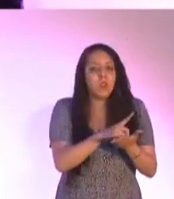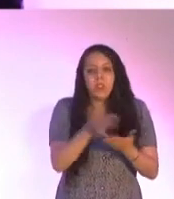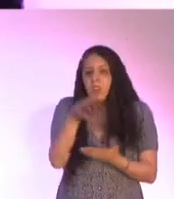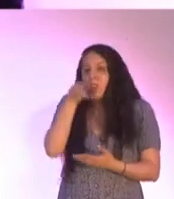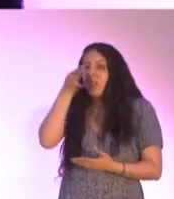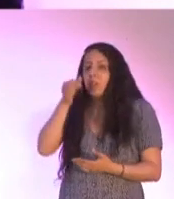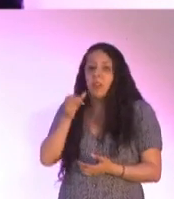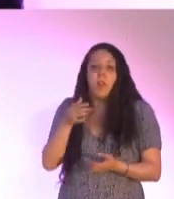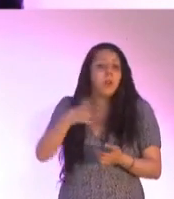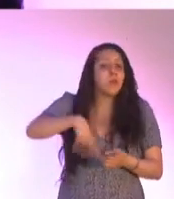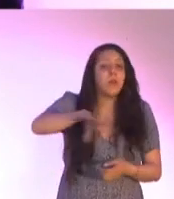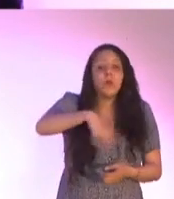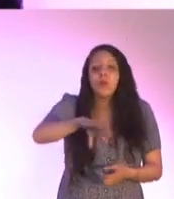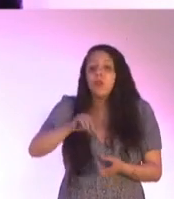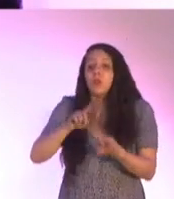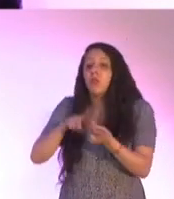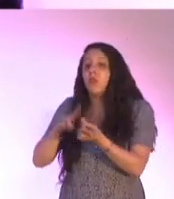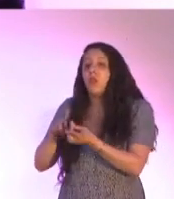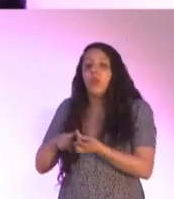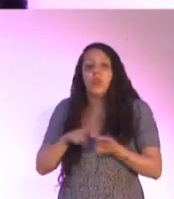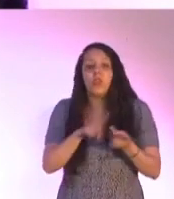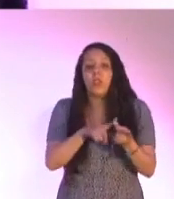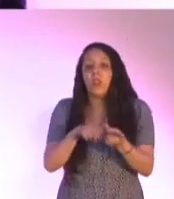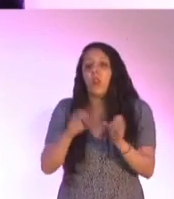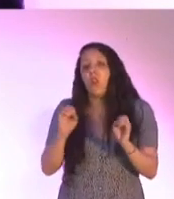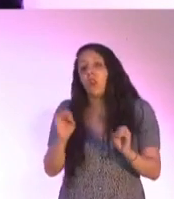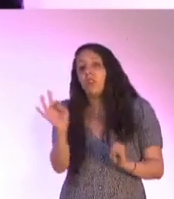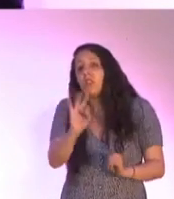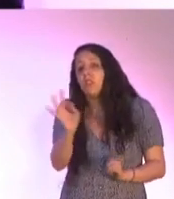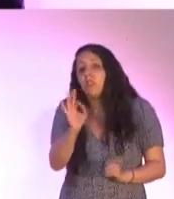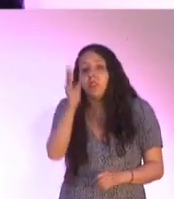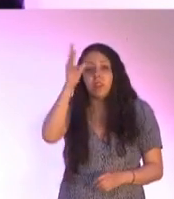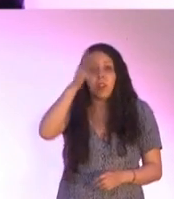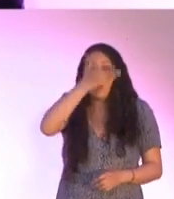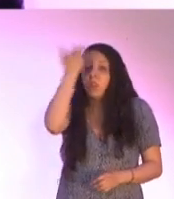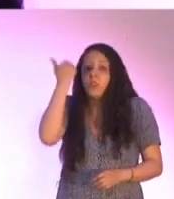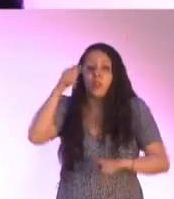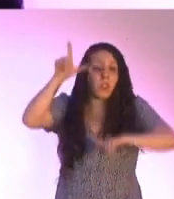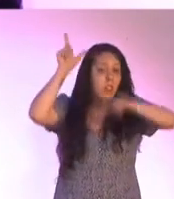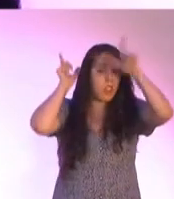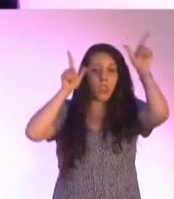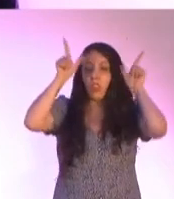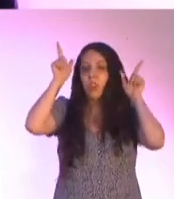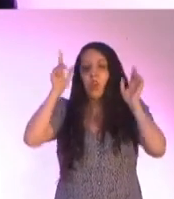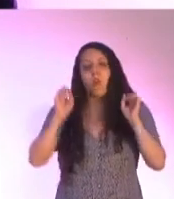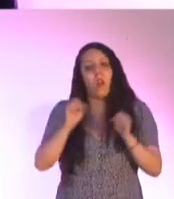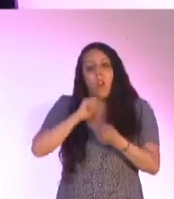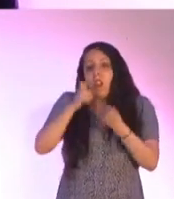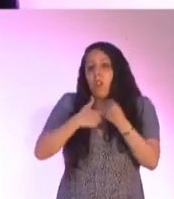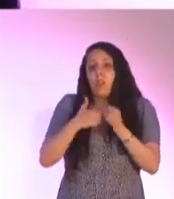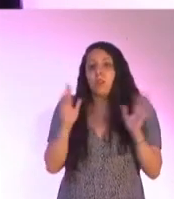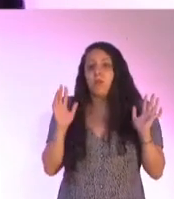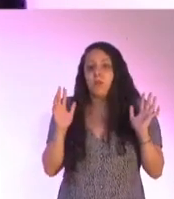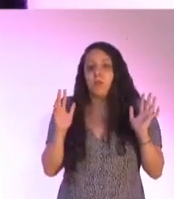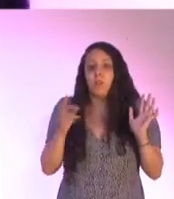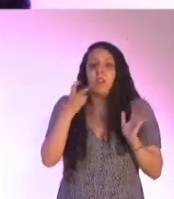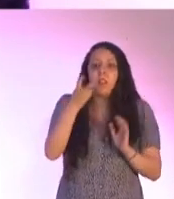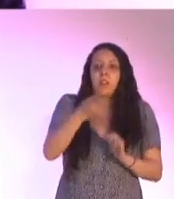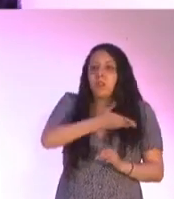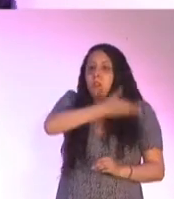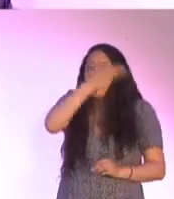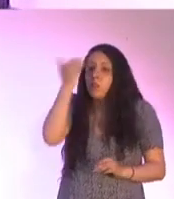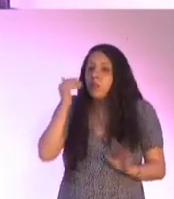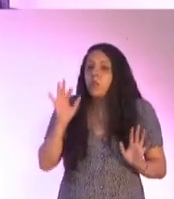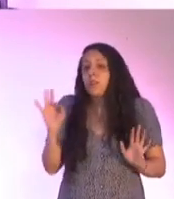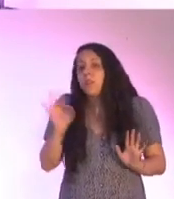pues al final para sal no sé si estaba muy pacheco diego o algo paso fantástico ahí yo creo que se los dejo a ustedes para que luego